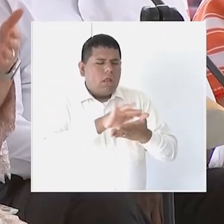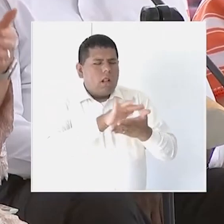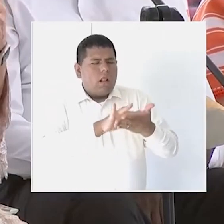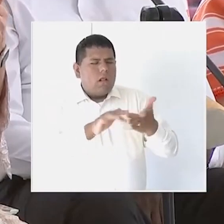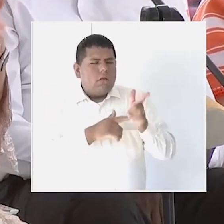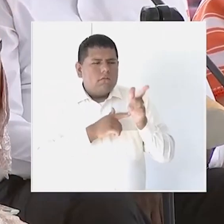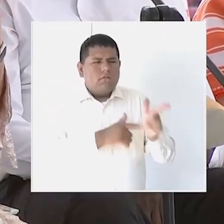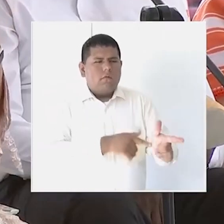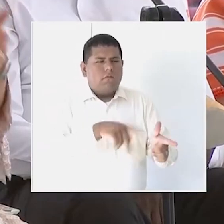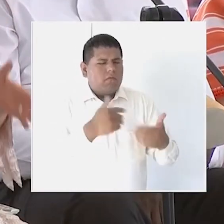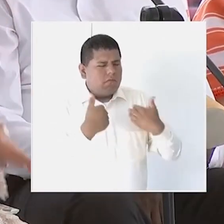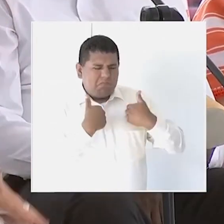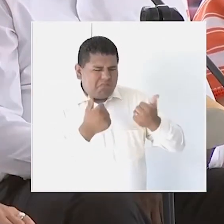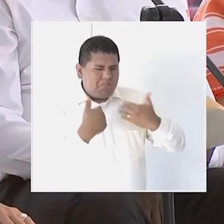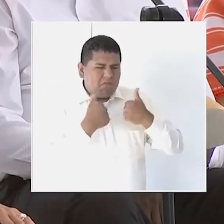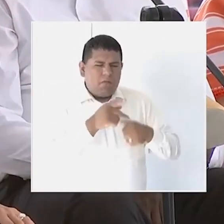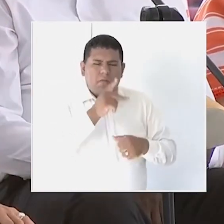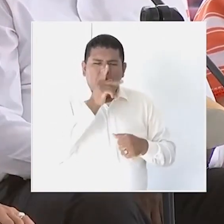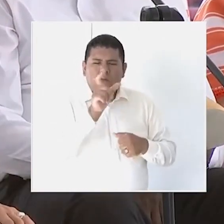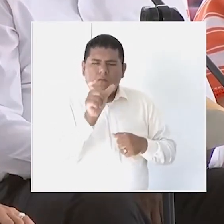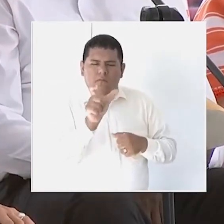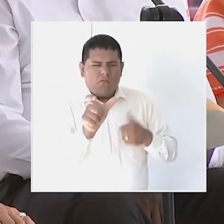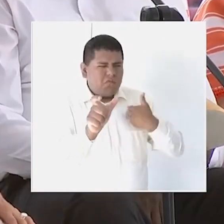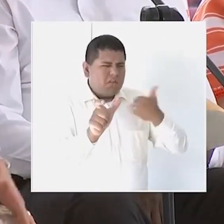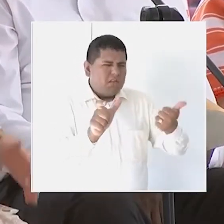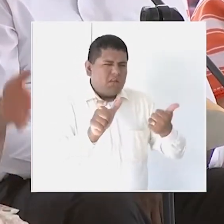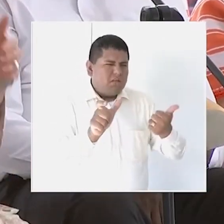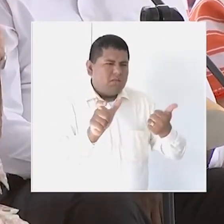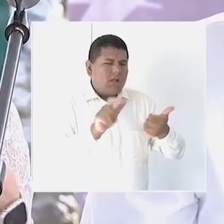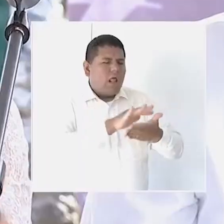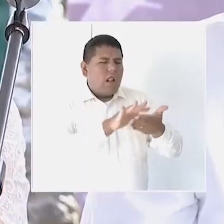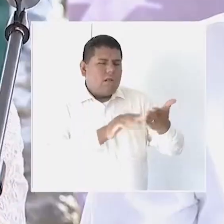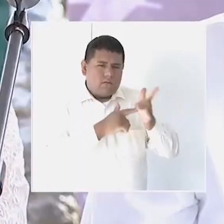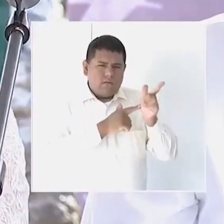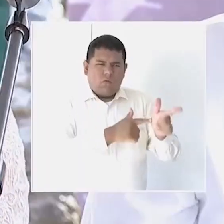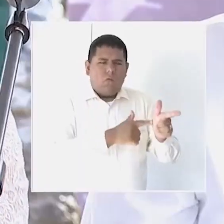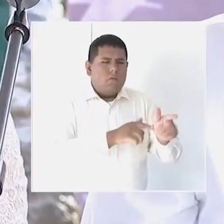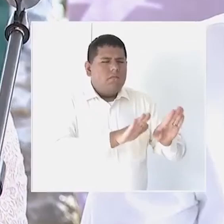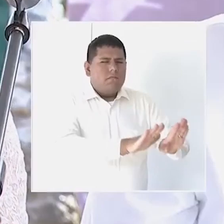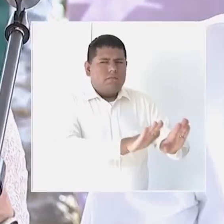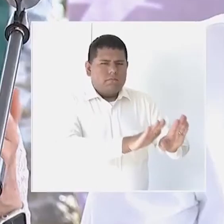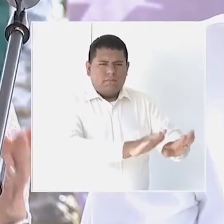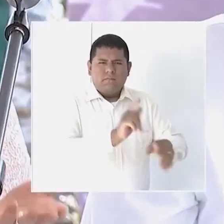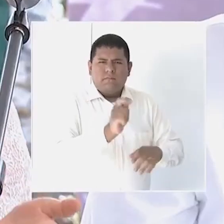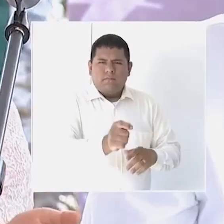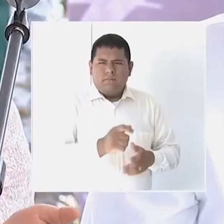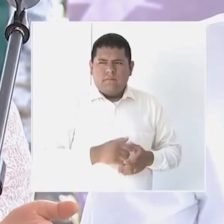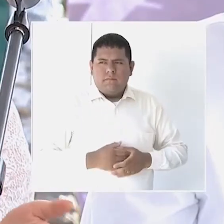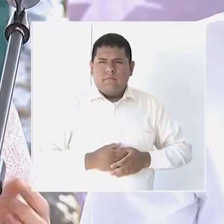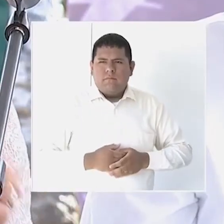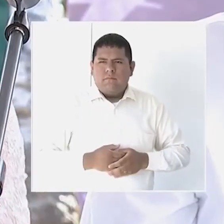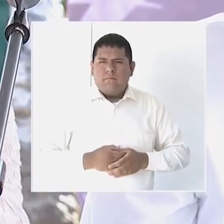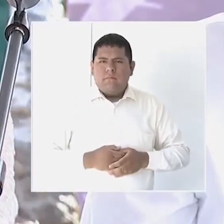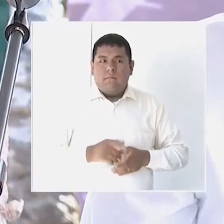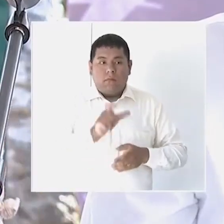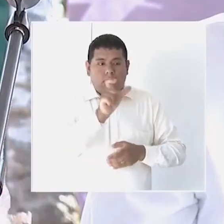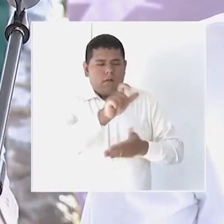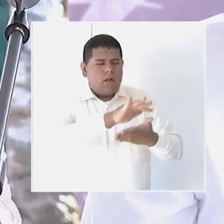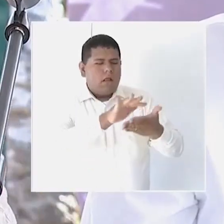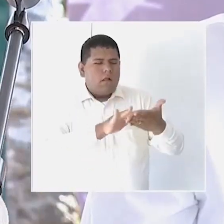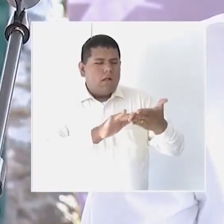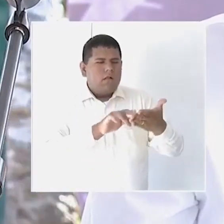lectura si no entienden la palabra que están leyendo. Entonces, la tarea consistía en leer el texto, desde luego,